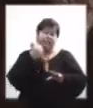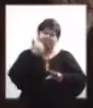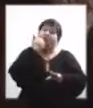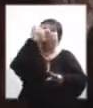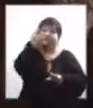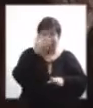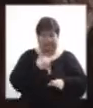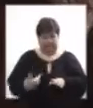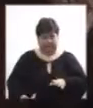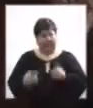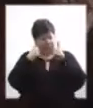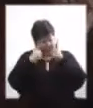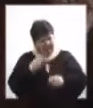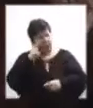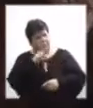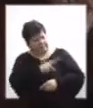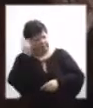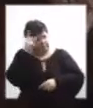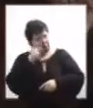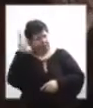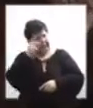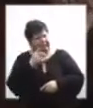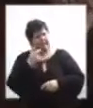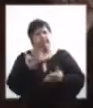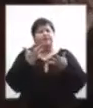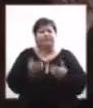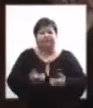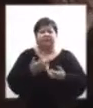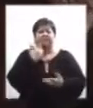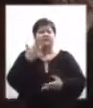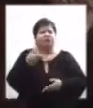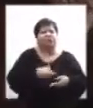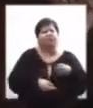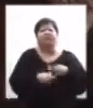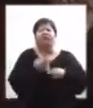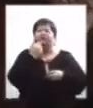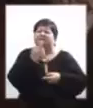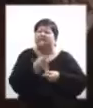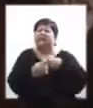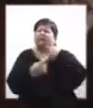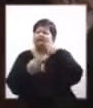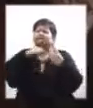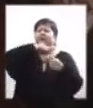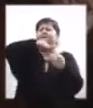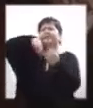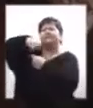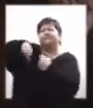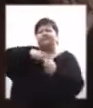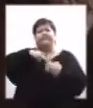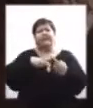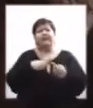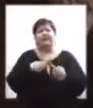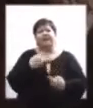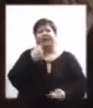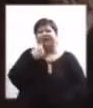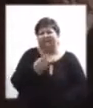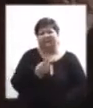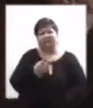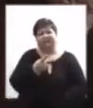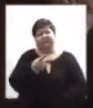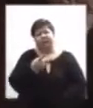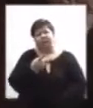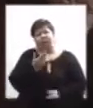también lo miro al Señor diputado y cuando se quiere generar su eficacia con los campos de la calle que distan bastante